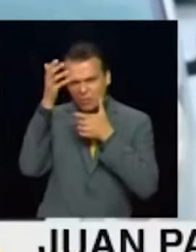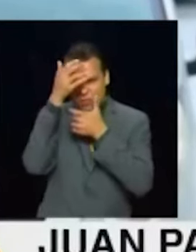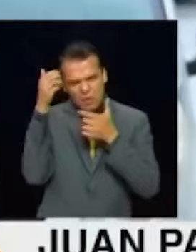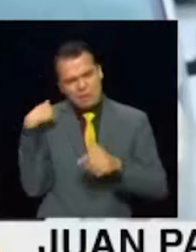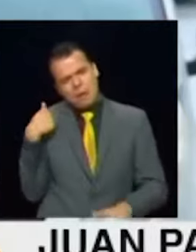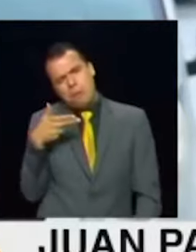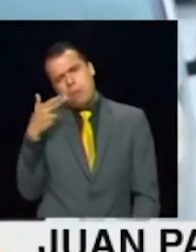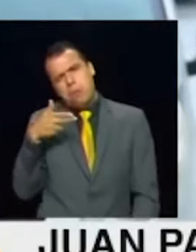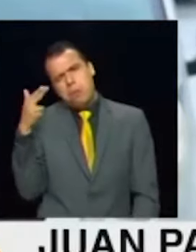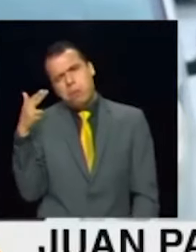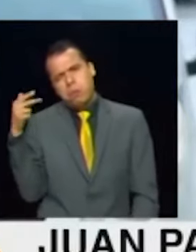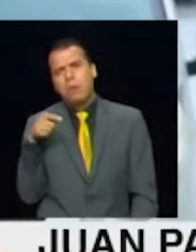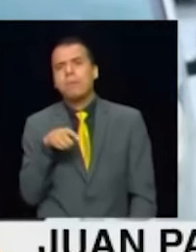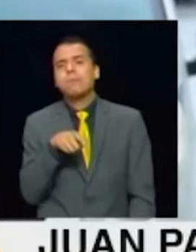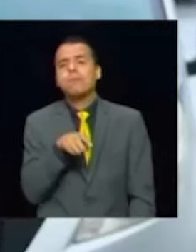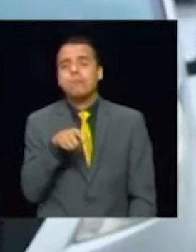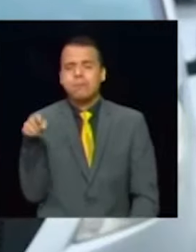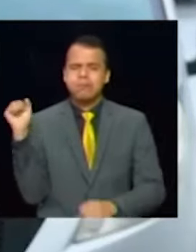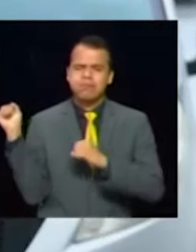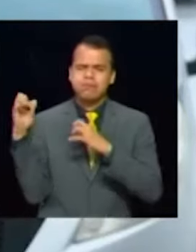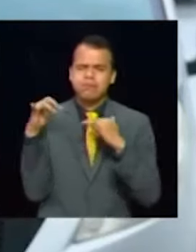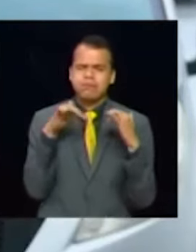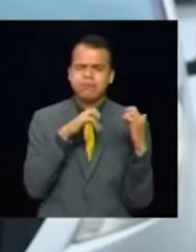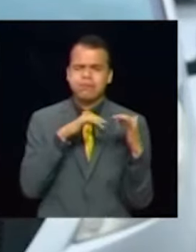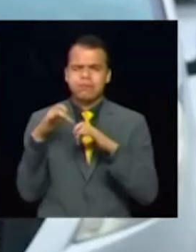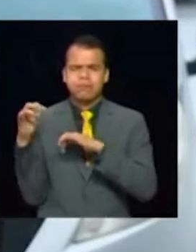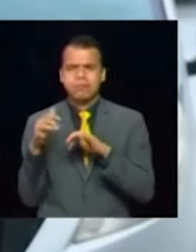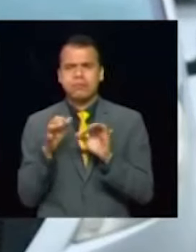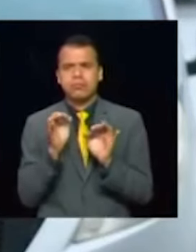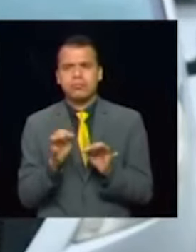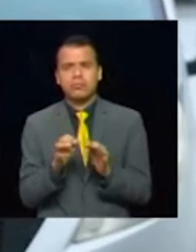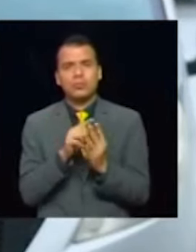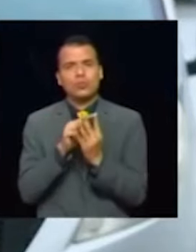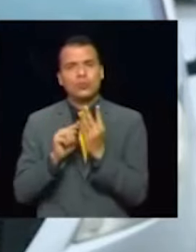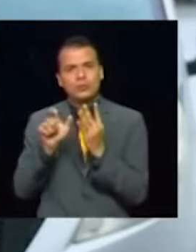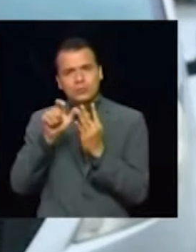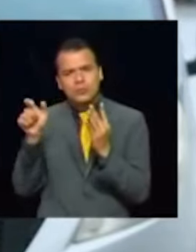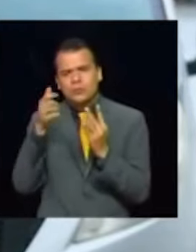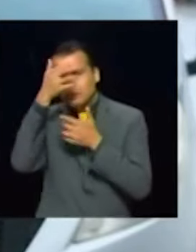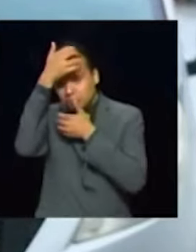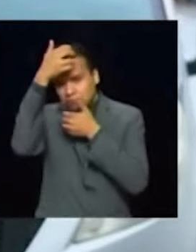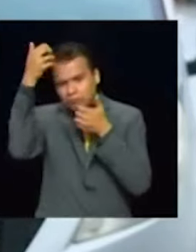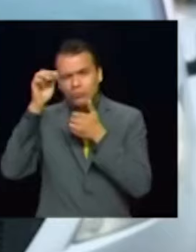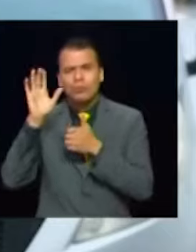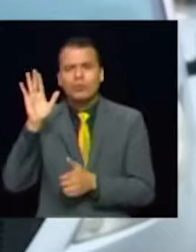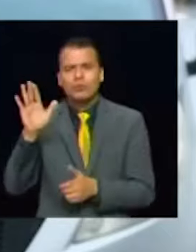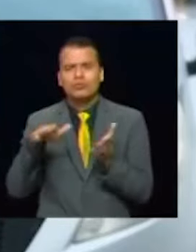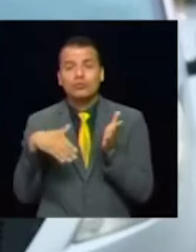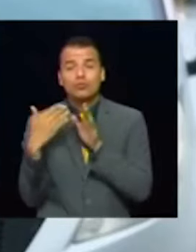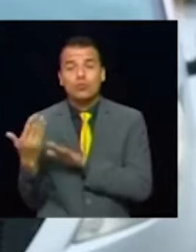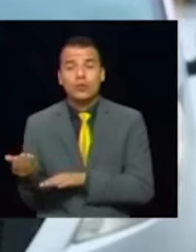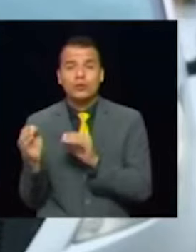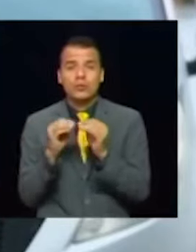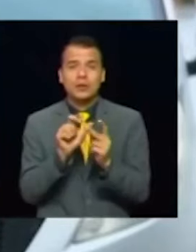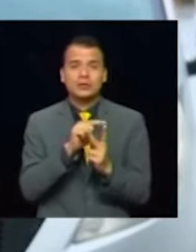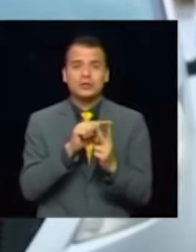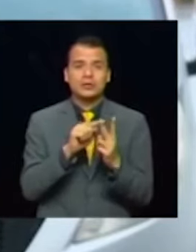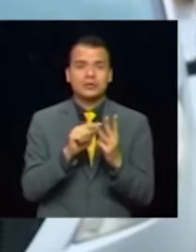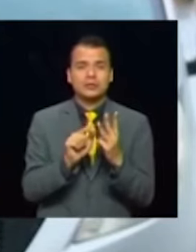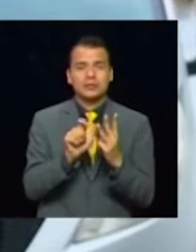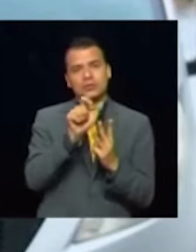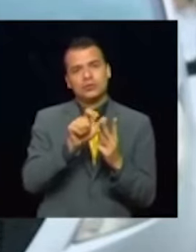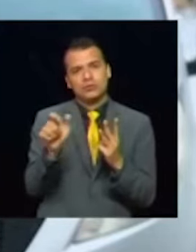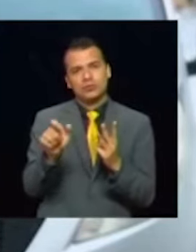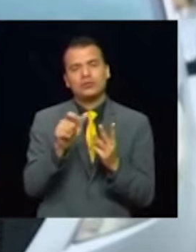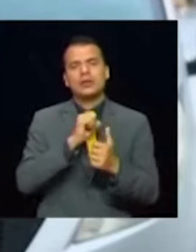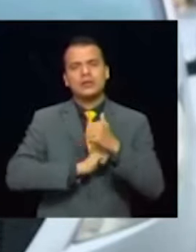del municipio de Balboa, se presentaron combates que dejaron un saldo de cuatro guerrilleros muertos y tres heridos. Los hechos ocurrieron durante las